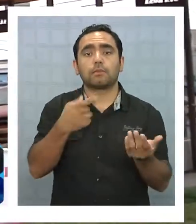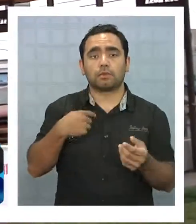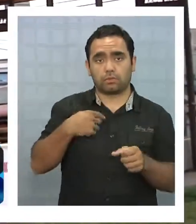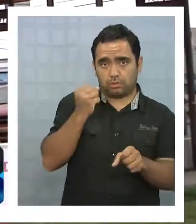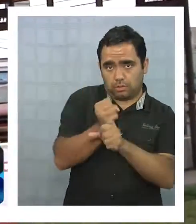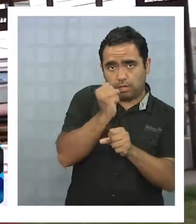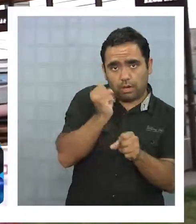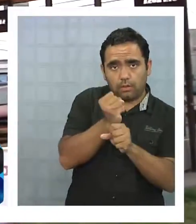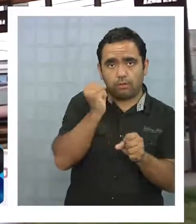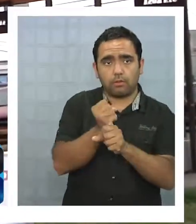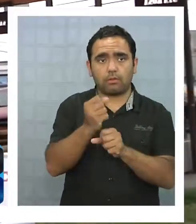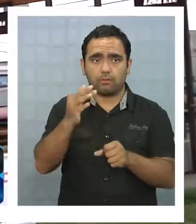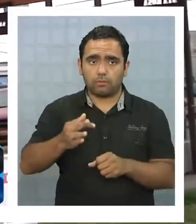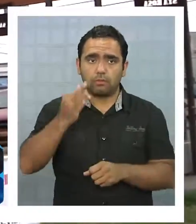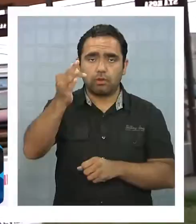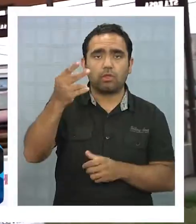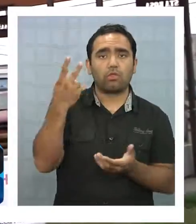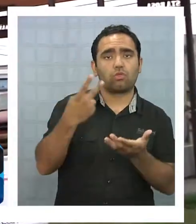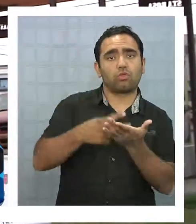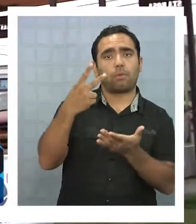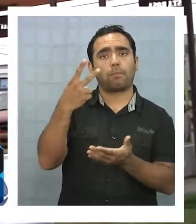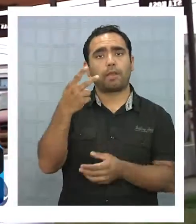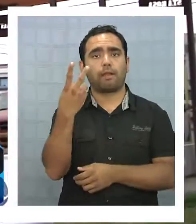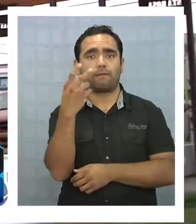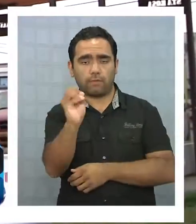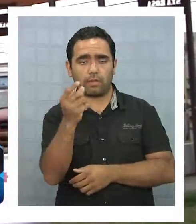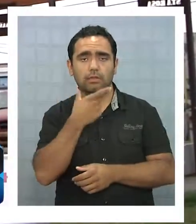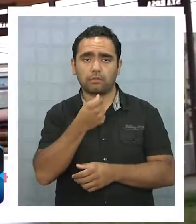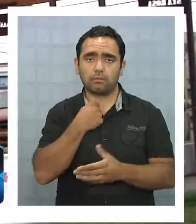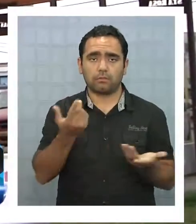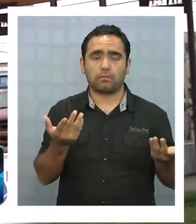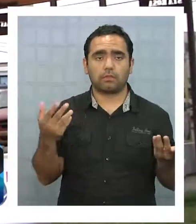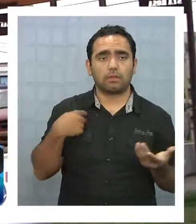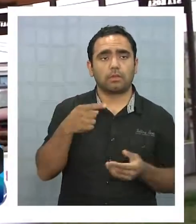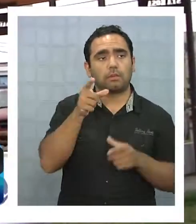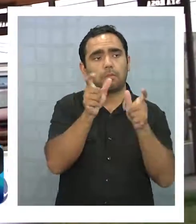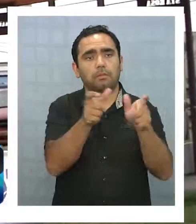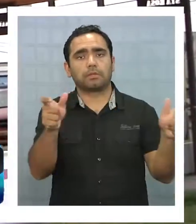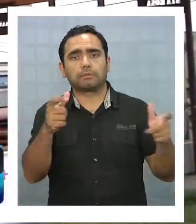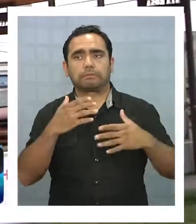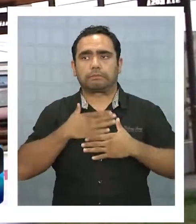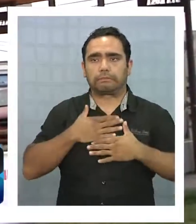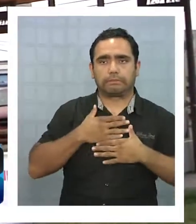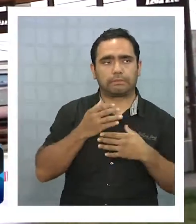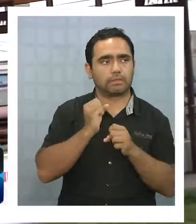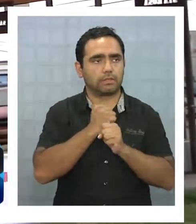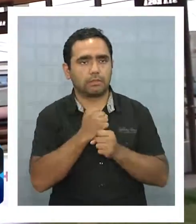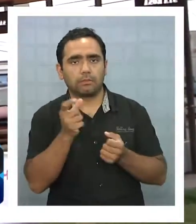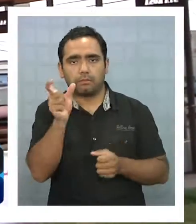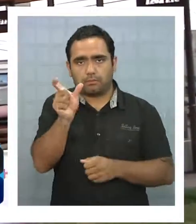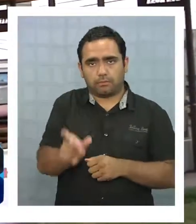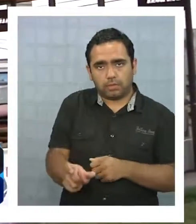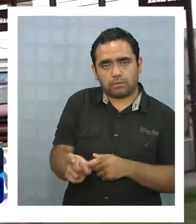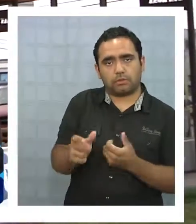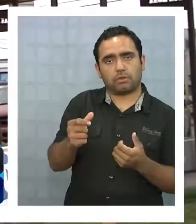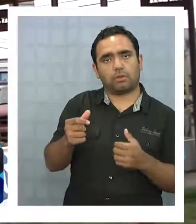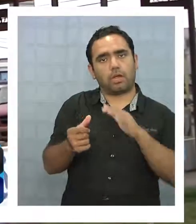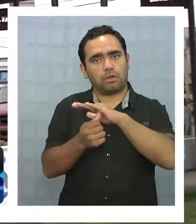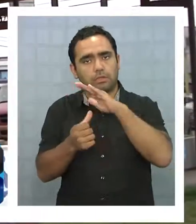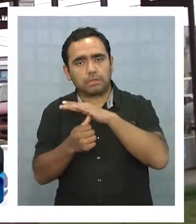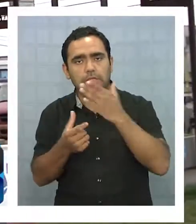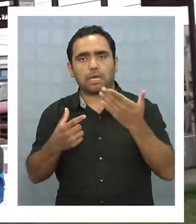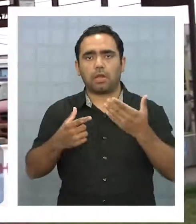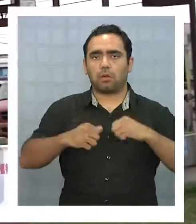alcalde de mi comuna y lo voy a hacer el 2020 precisamente por eso hay personas que hoy día están tan temerosas y tan nerviosas de que un concejal joven, independiente, sin estas